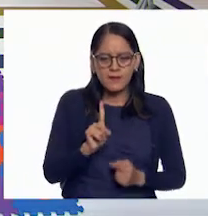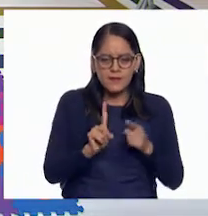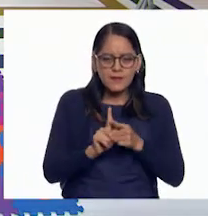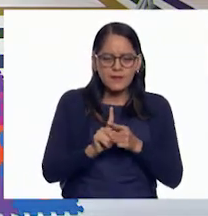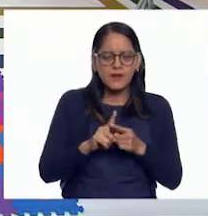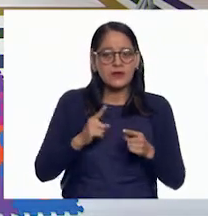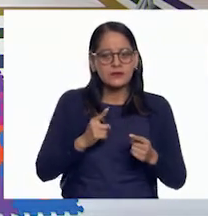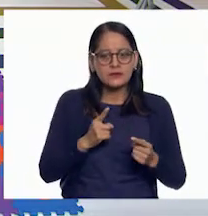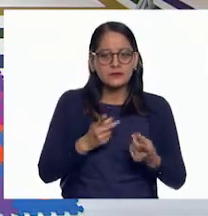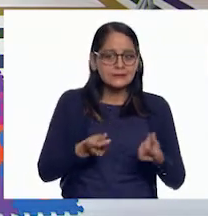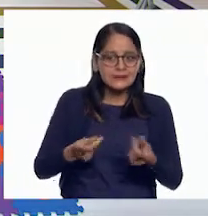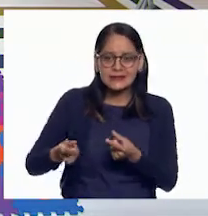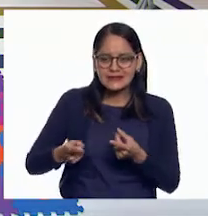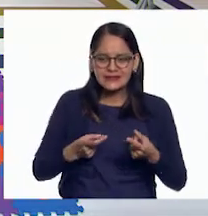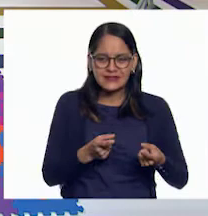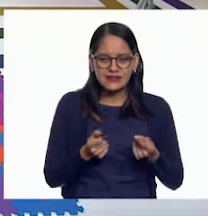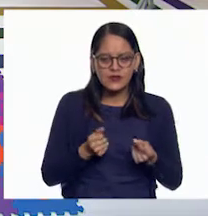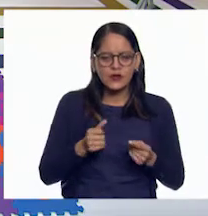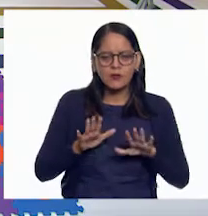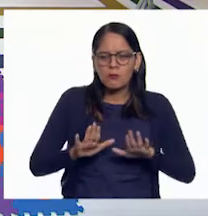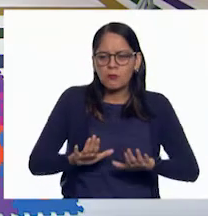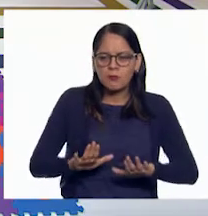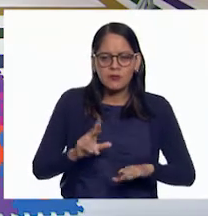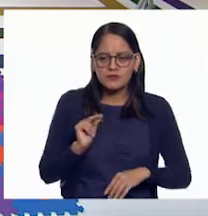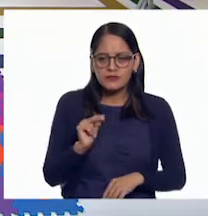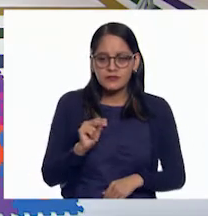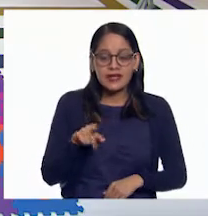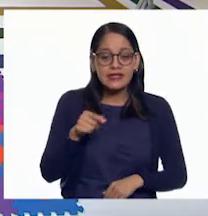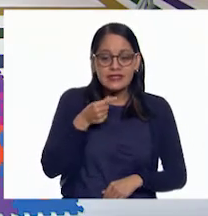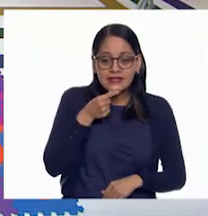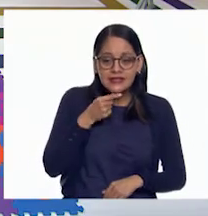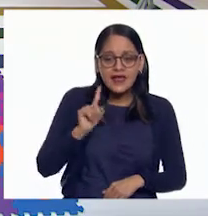muy inquieta y se llamaba Mimi.